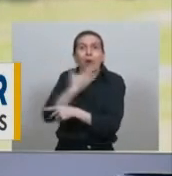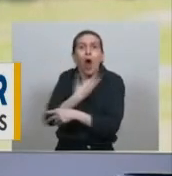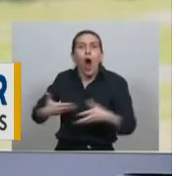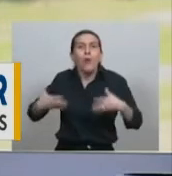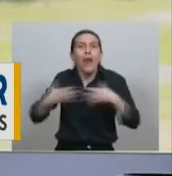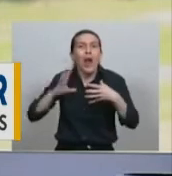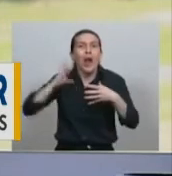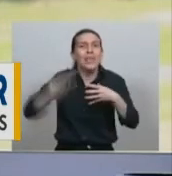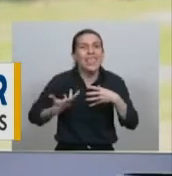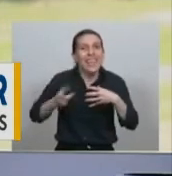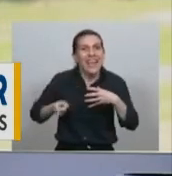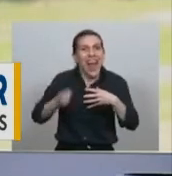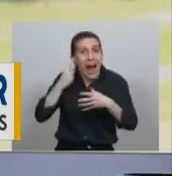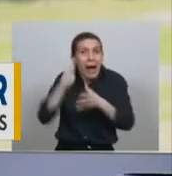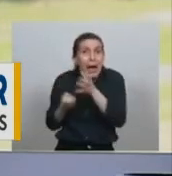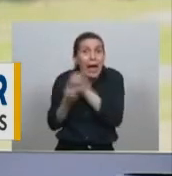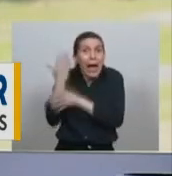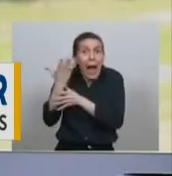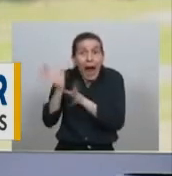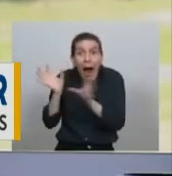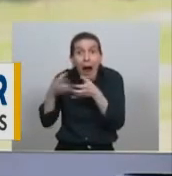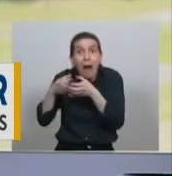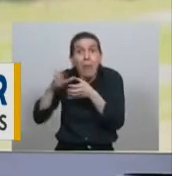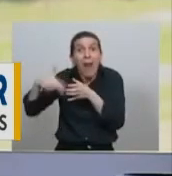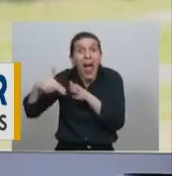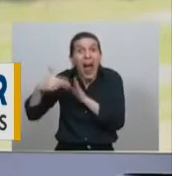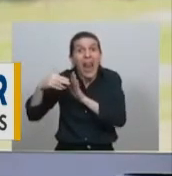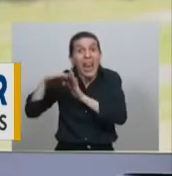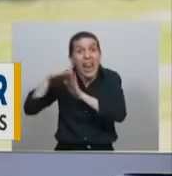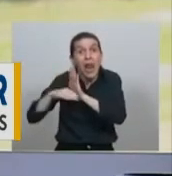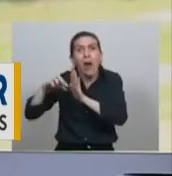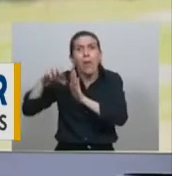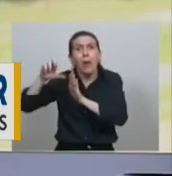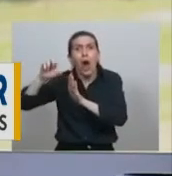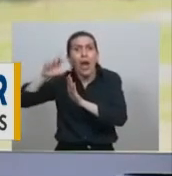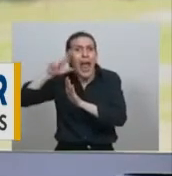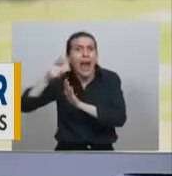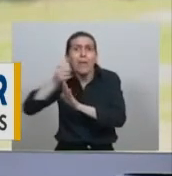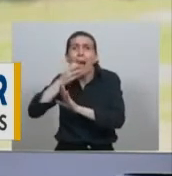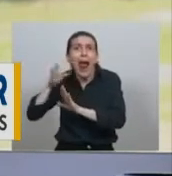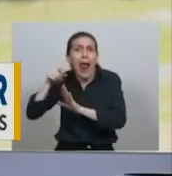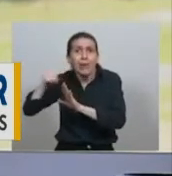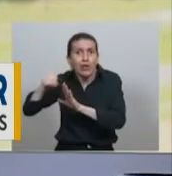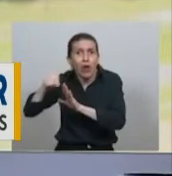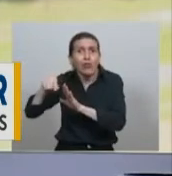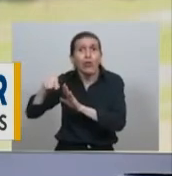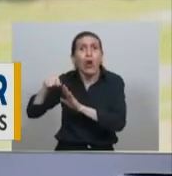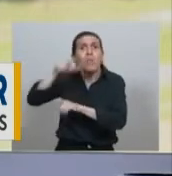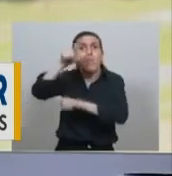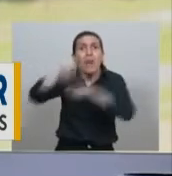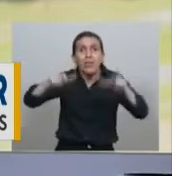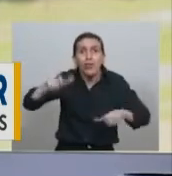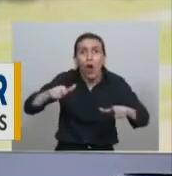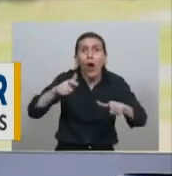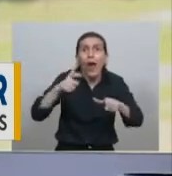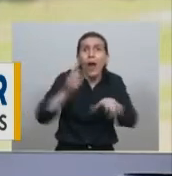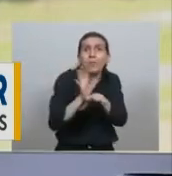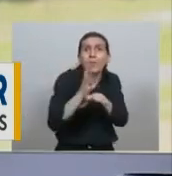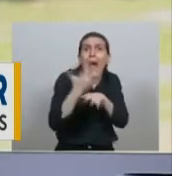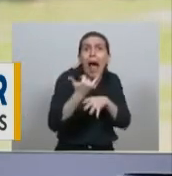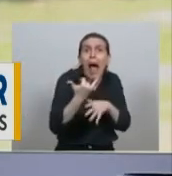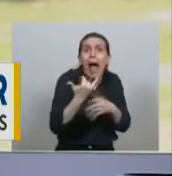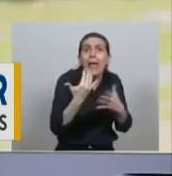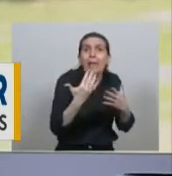mejoras, refacción y ampliación de viviendas, como así también para la construcción de 44.000